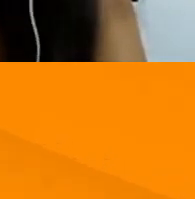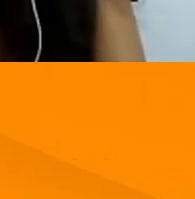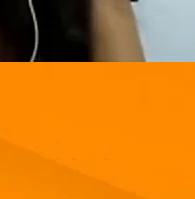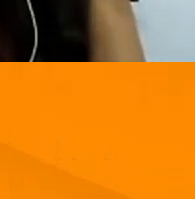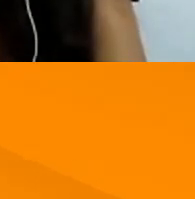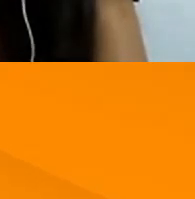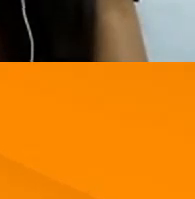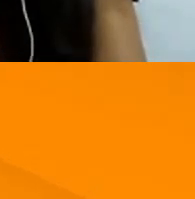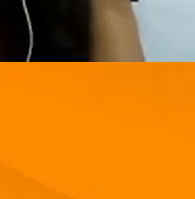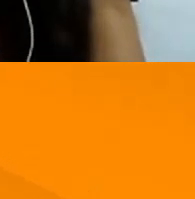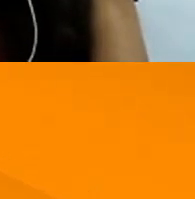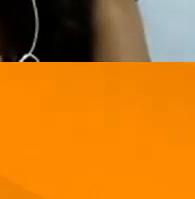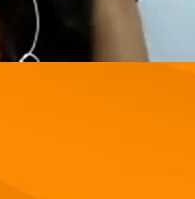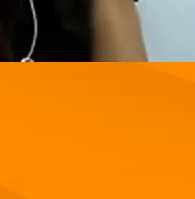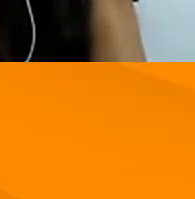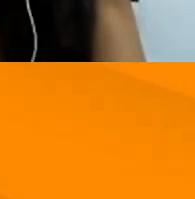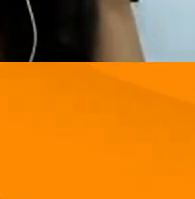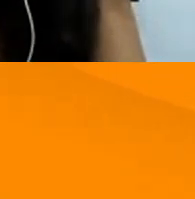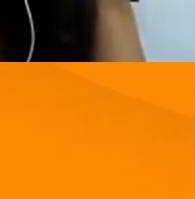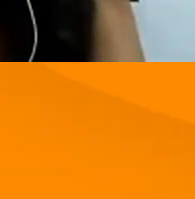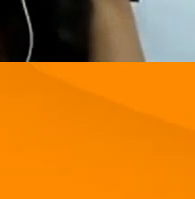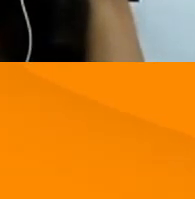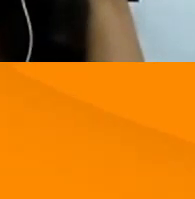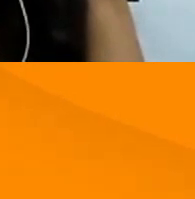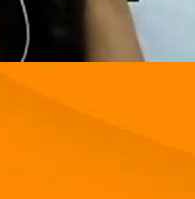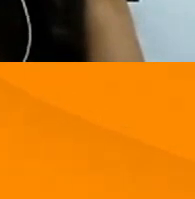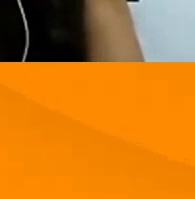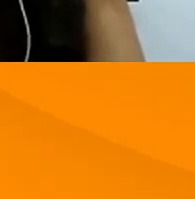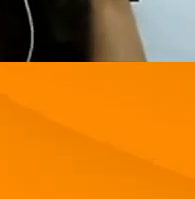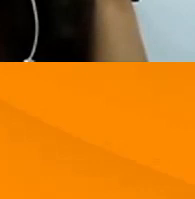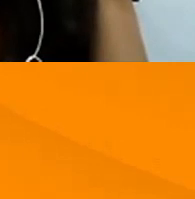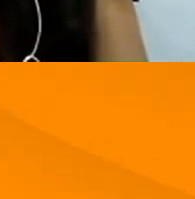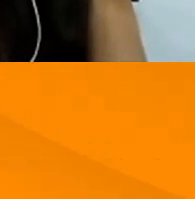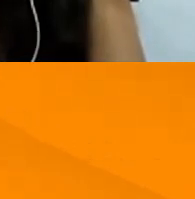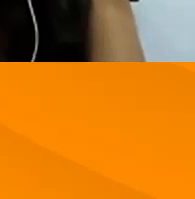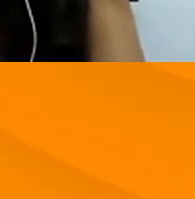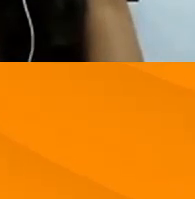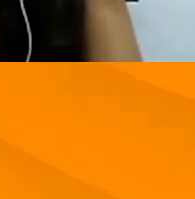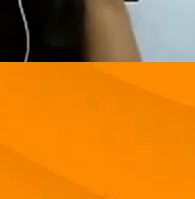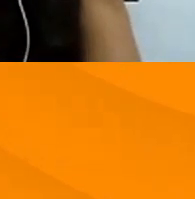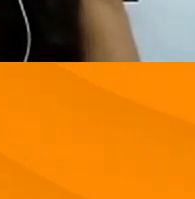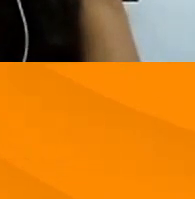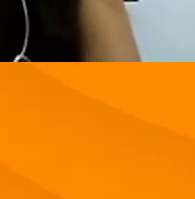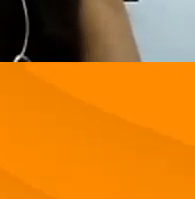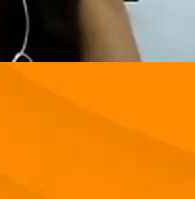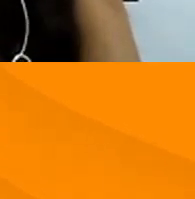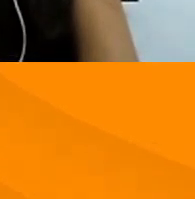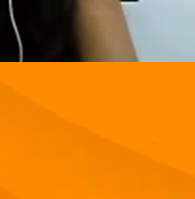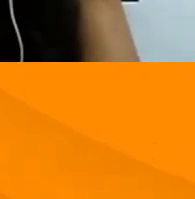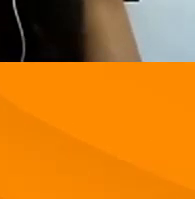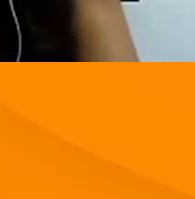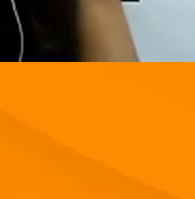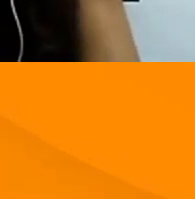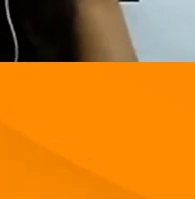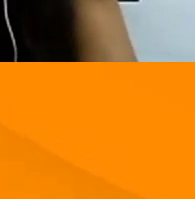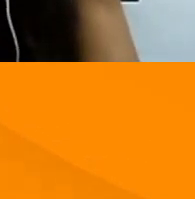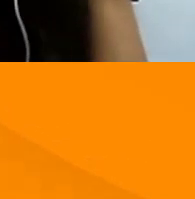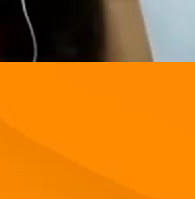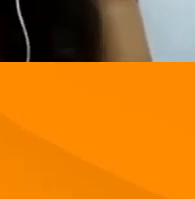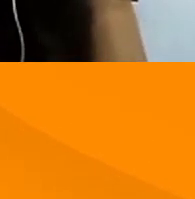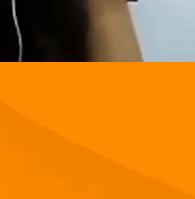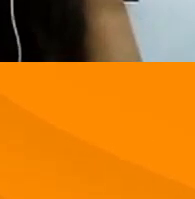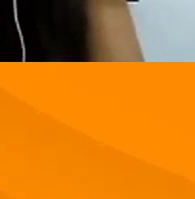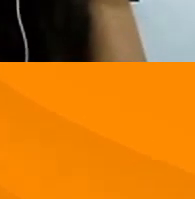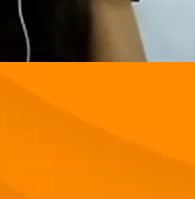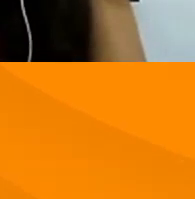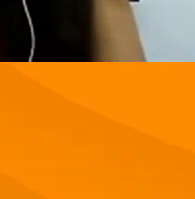electrónica, nos Sí. sube el ánimo, entonces escuchar todo ese tipo de canciones que transmitan energía positiva.